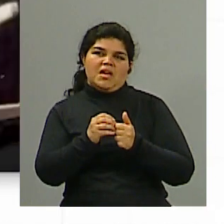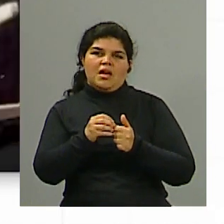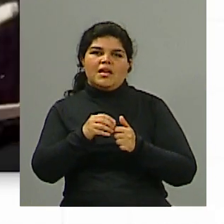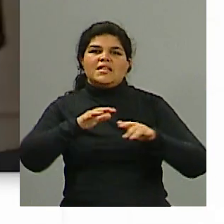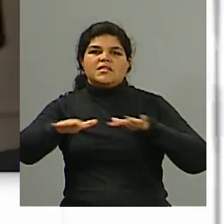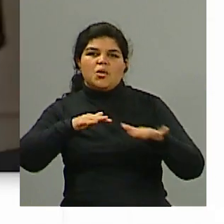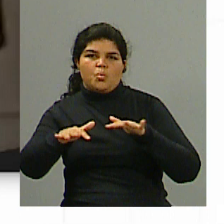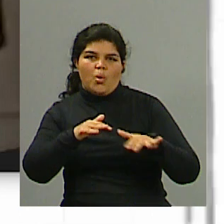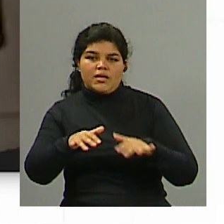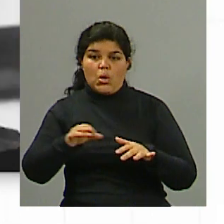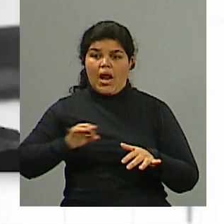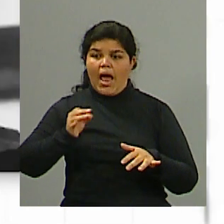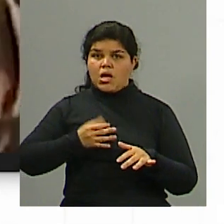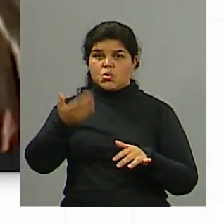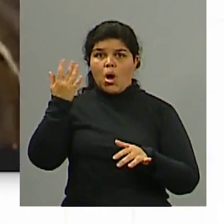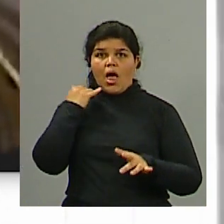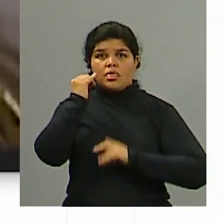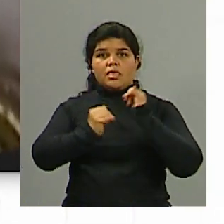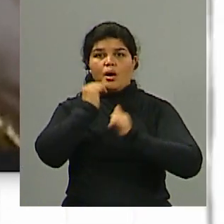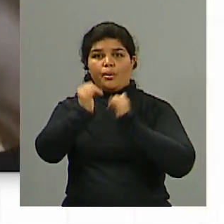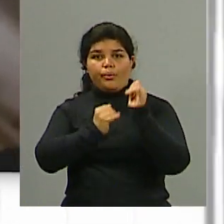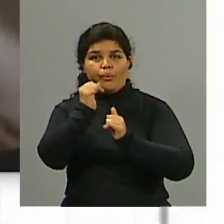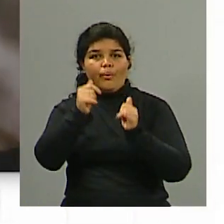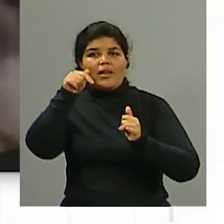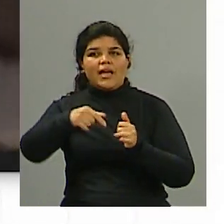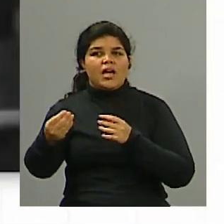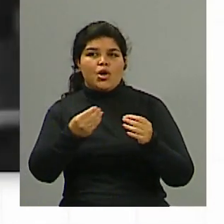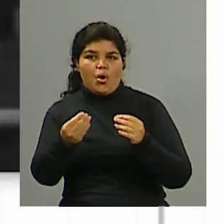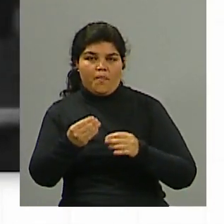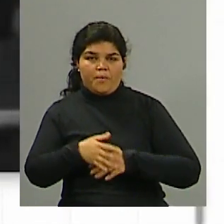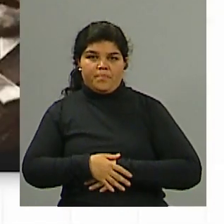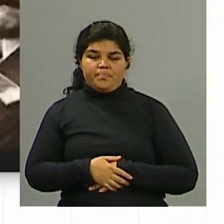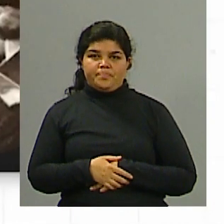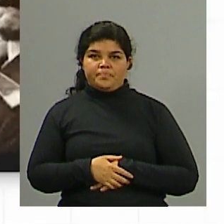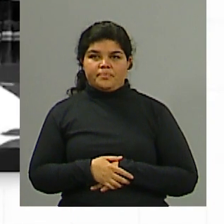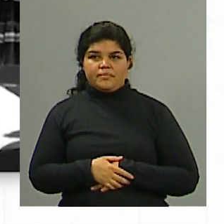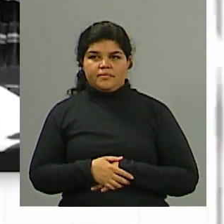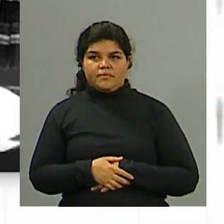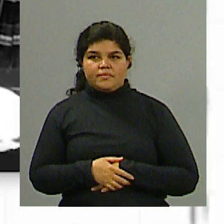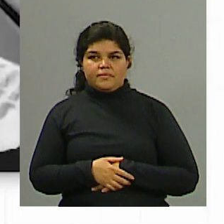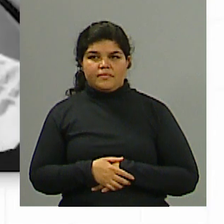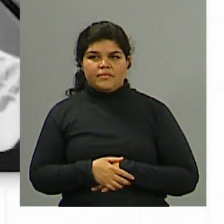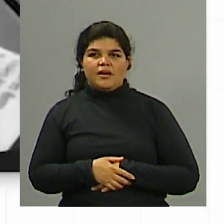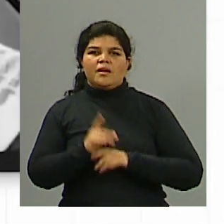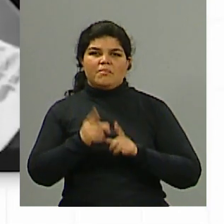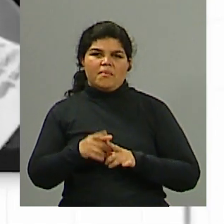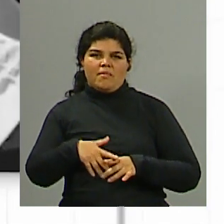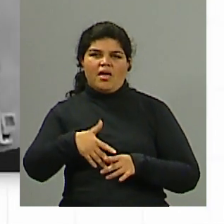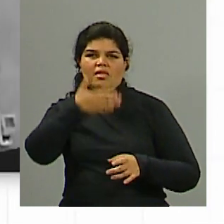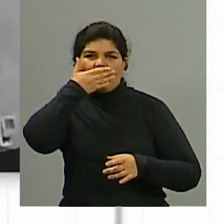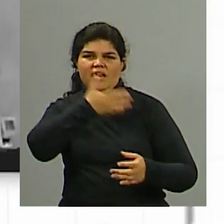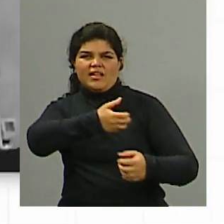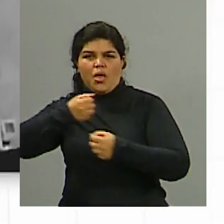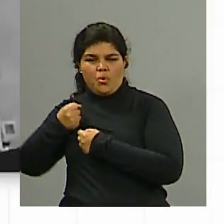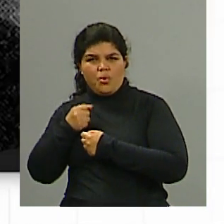Betty Elizalde, Guerrero Martínez, Badía, llena de roca la juventud como una flecha, pero otro silencio, dictadura, listas negras. Menos mal que está Ariel Delgado